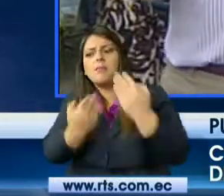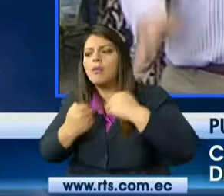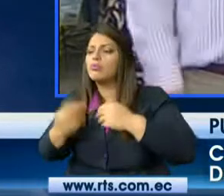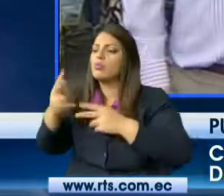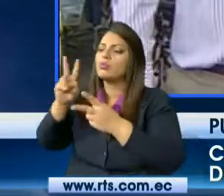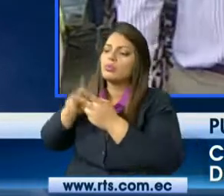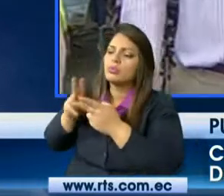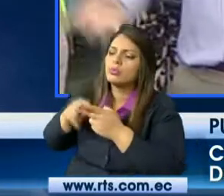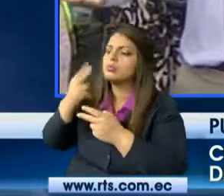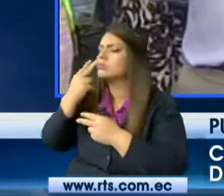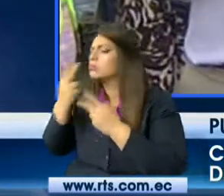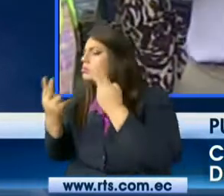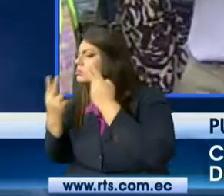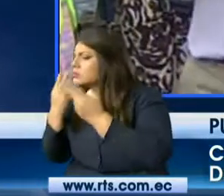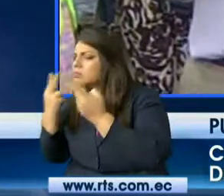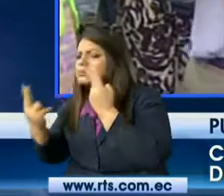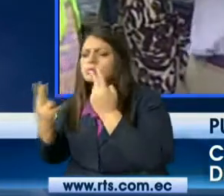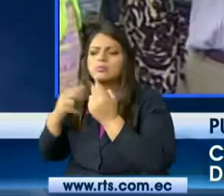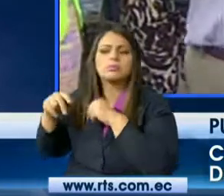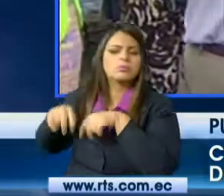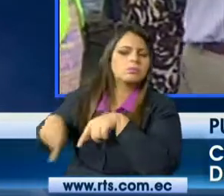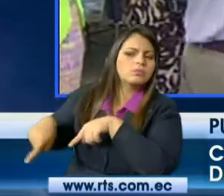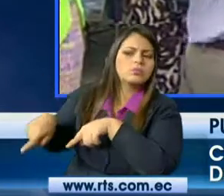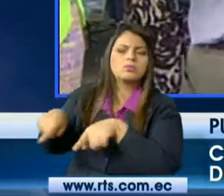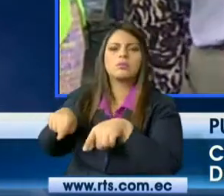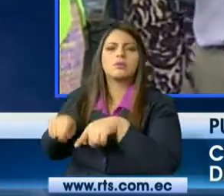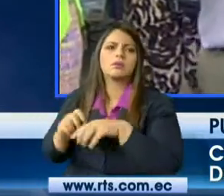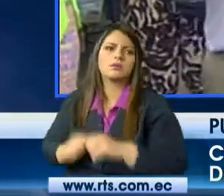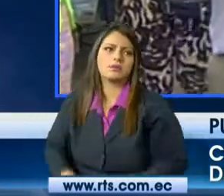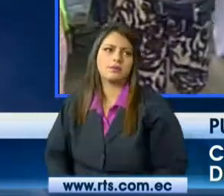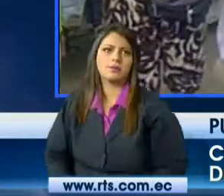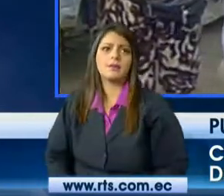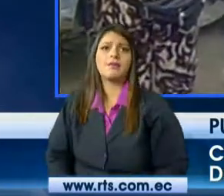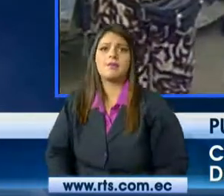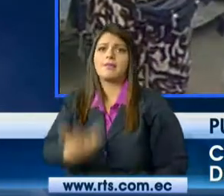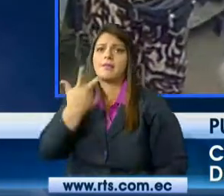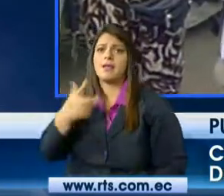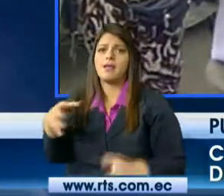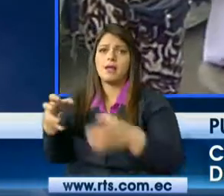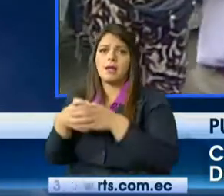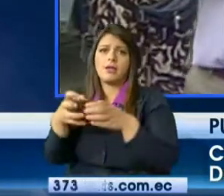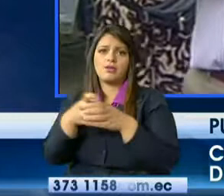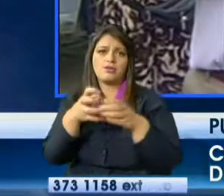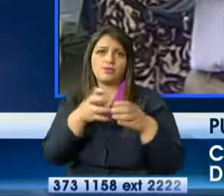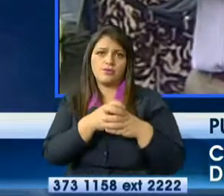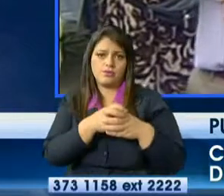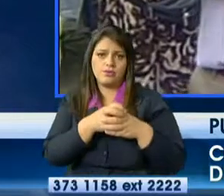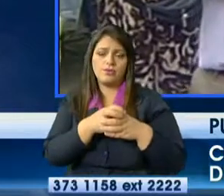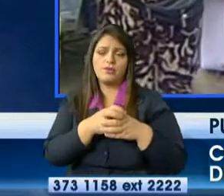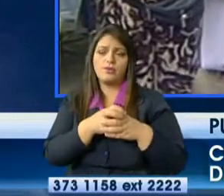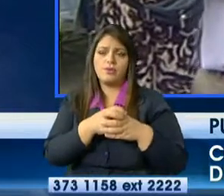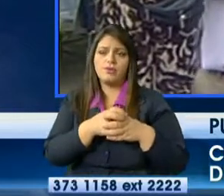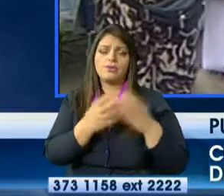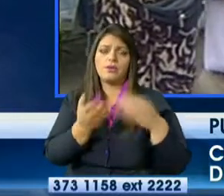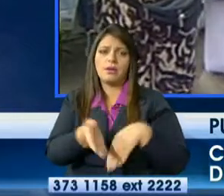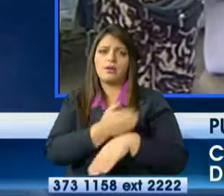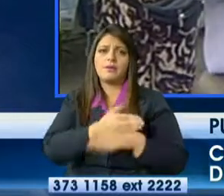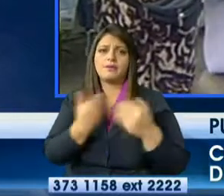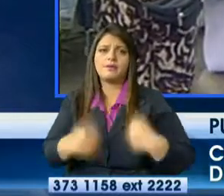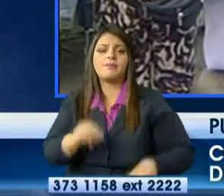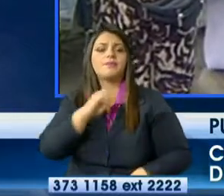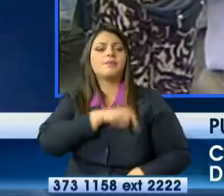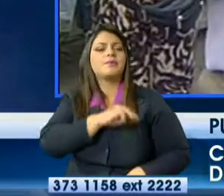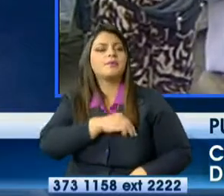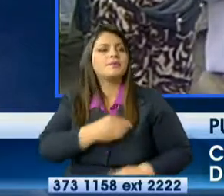tres que se han reunido con él. Yo conozco que aquí hay más de 3, así que no entiendo cómo no todas se han ido a reunir con el abogado. Así que también un llamado para